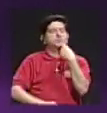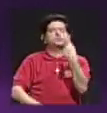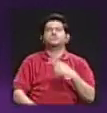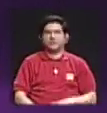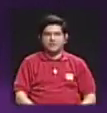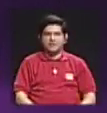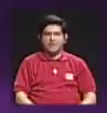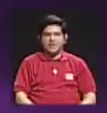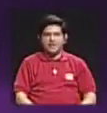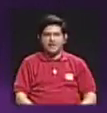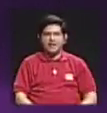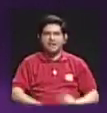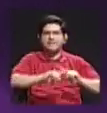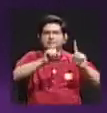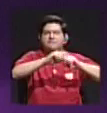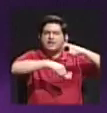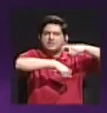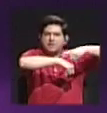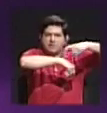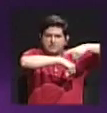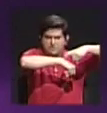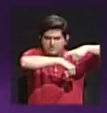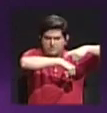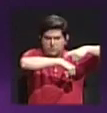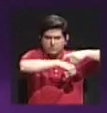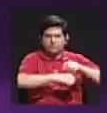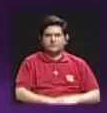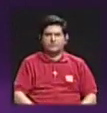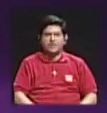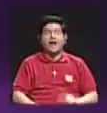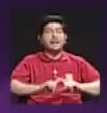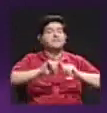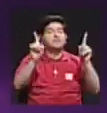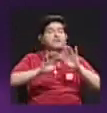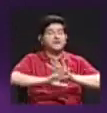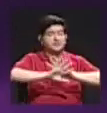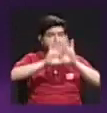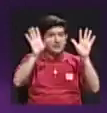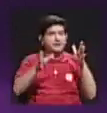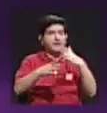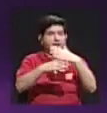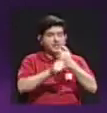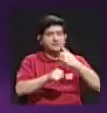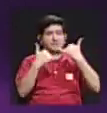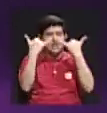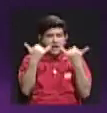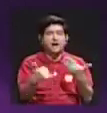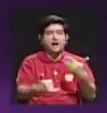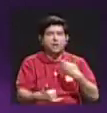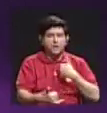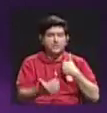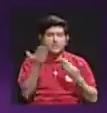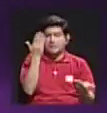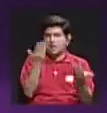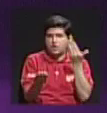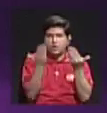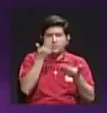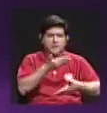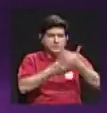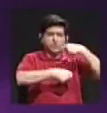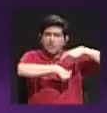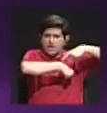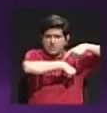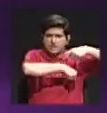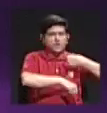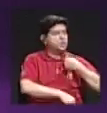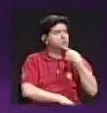en los tiempos. Y hay que hacer una distinción muy clara de lo que tenemos ahora respecto a lo que teníamos en otros